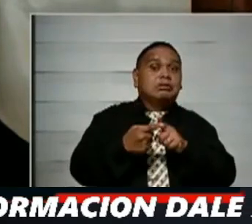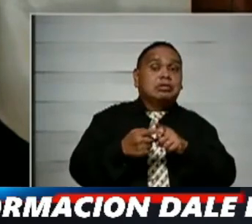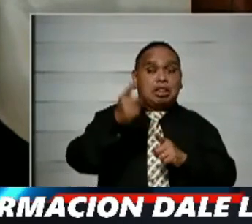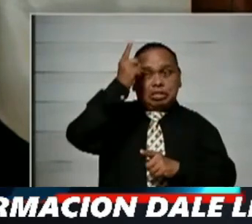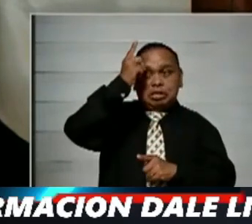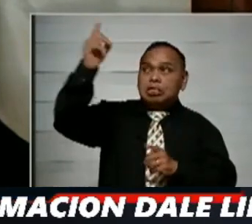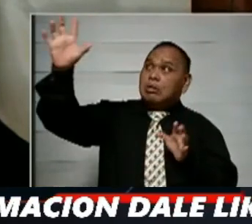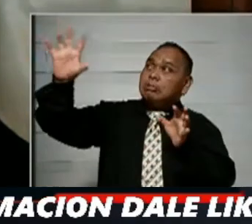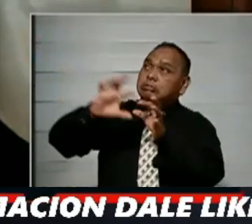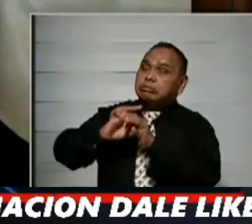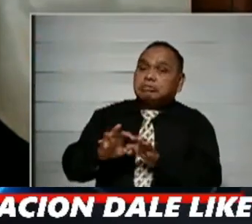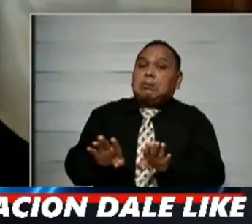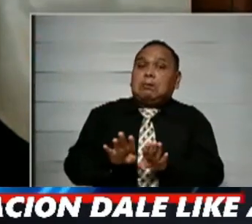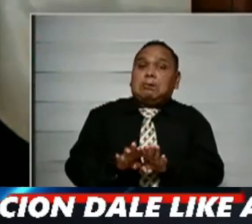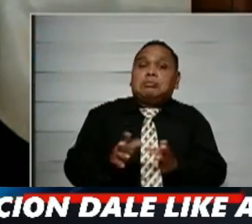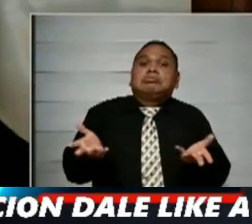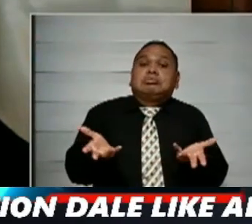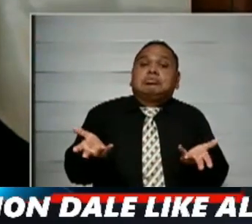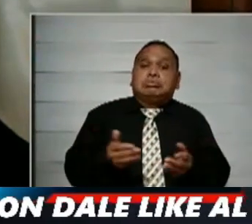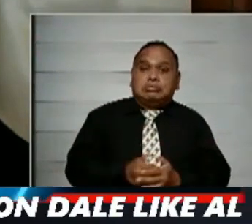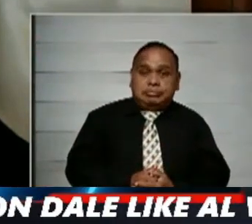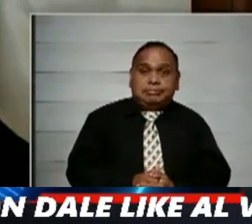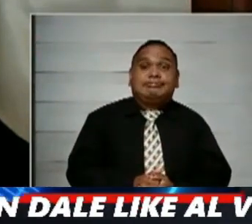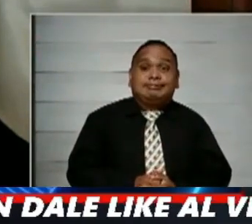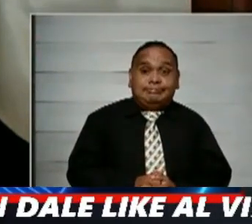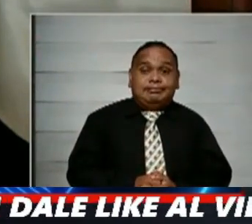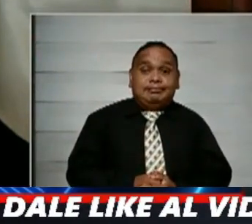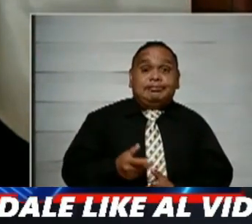es la verdad, ¿de dónde saca? Pero, y luego, ¿Ica, qué